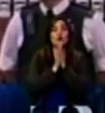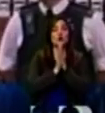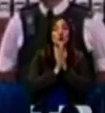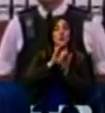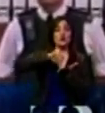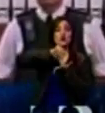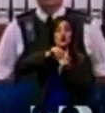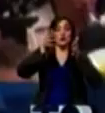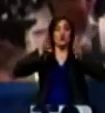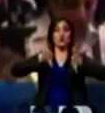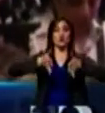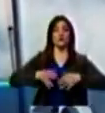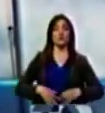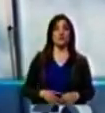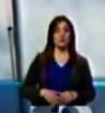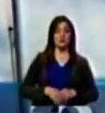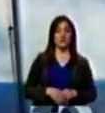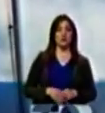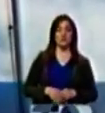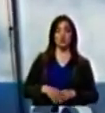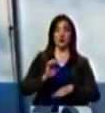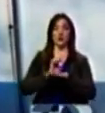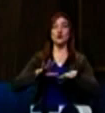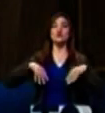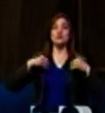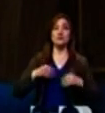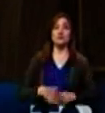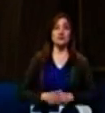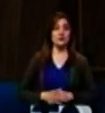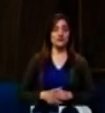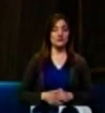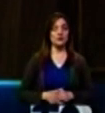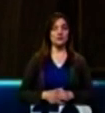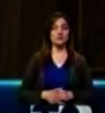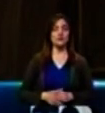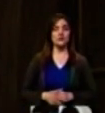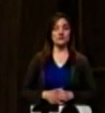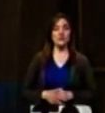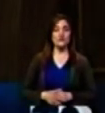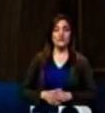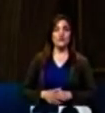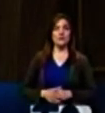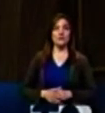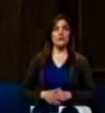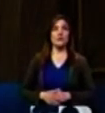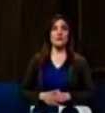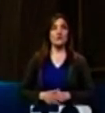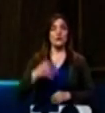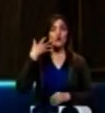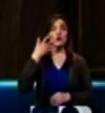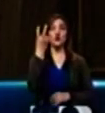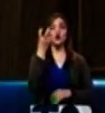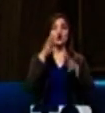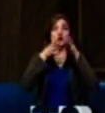como ciudadano ecuatoriano y Ecuador le aceptó. Esta naturalización fue concedida el 12